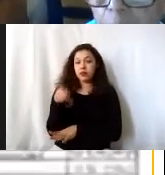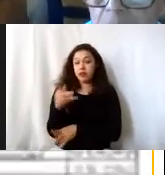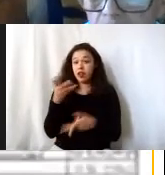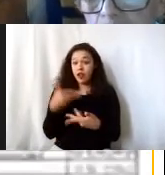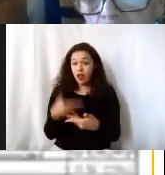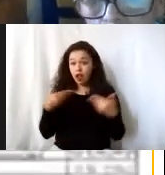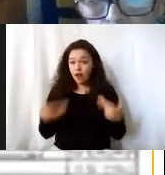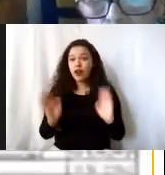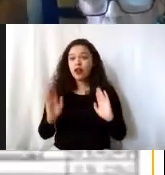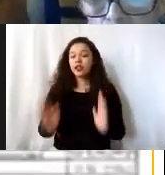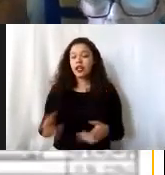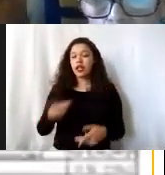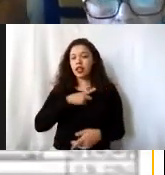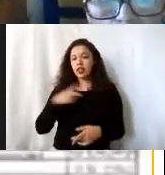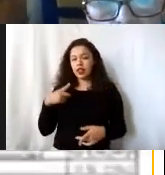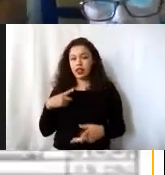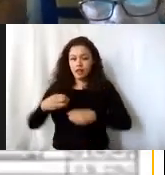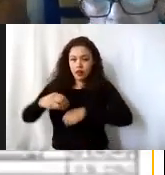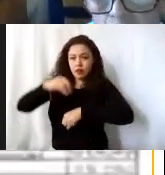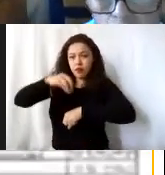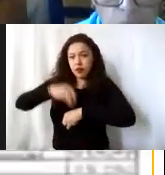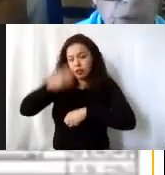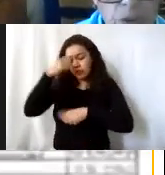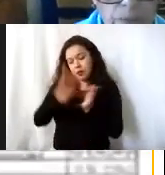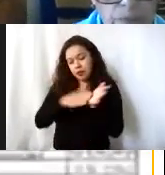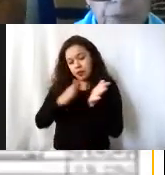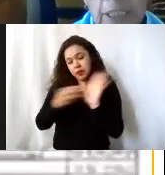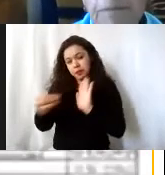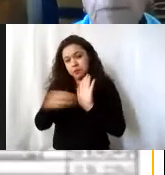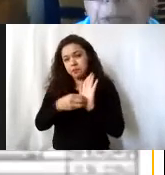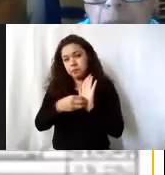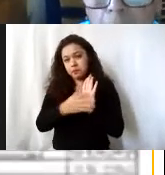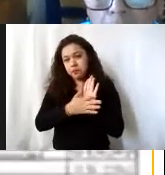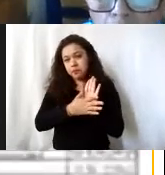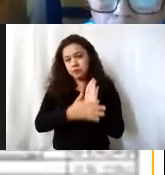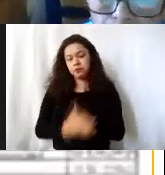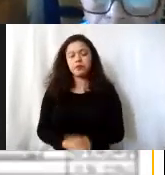estar presente en los documentos esta situación, ¿sí?